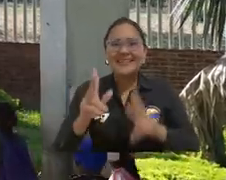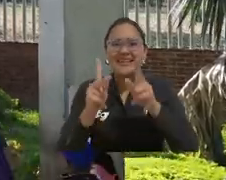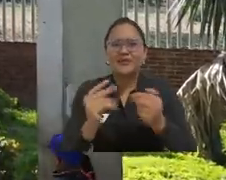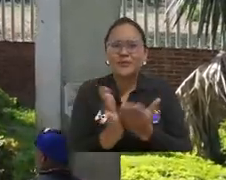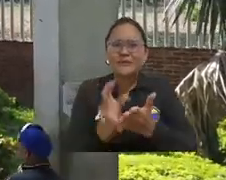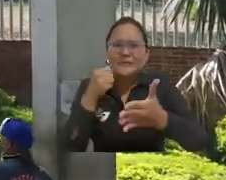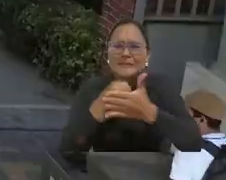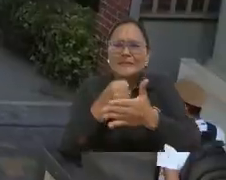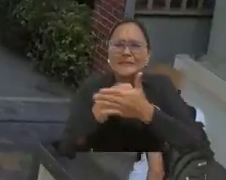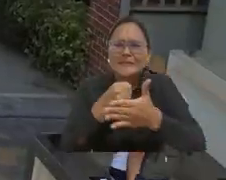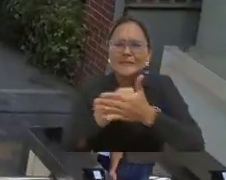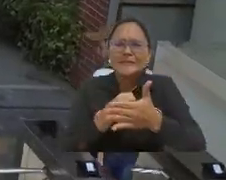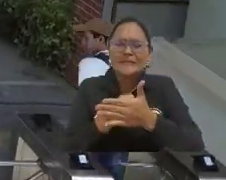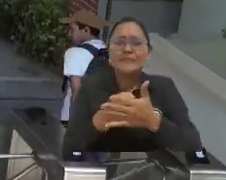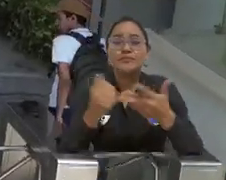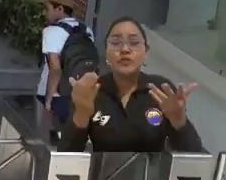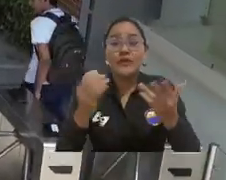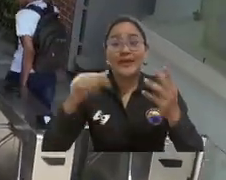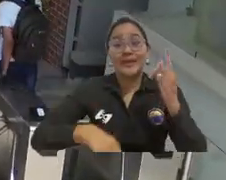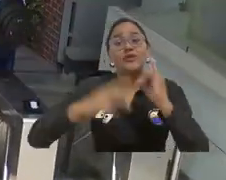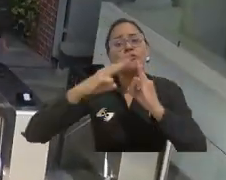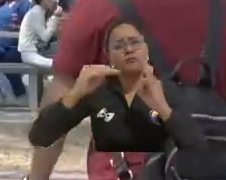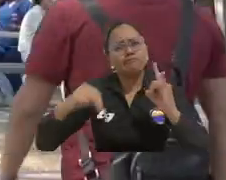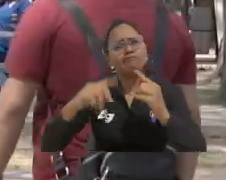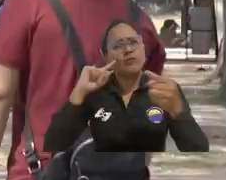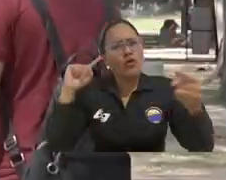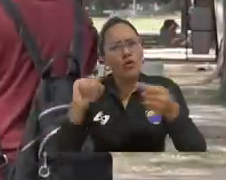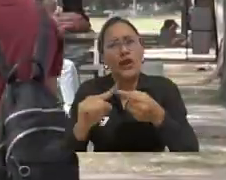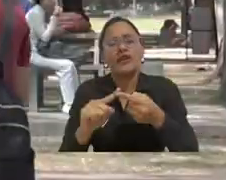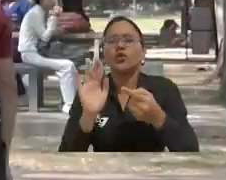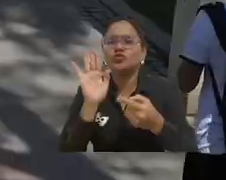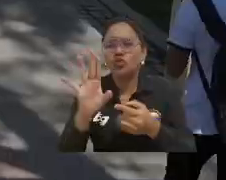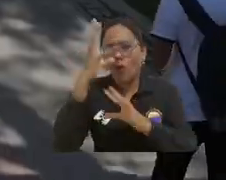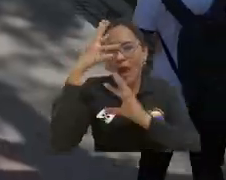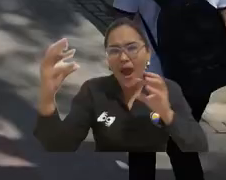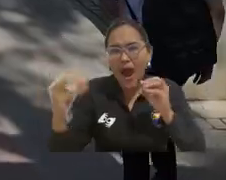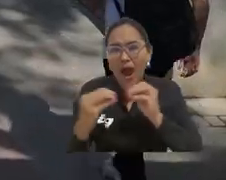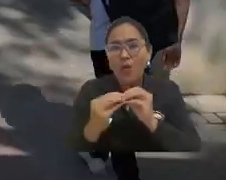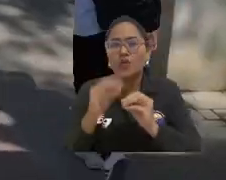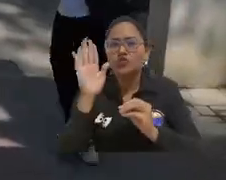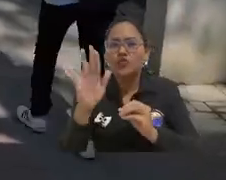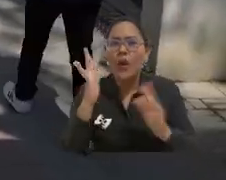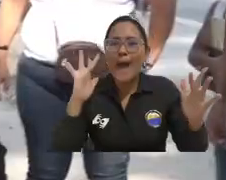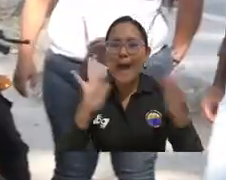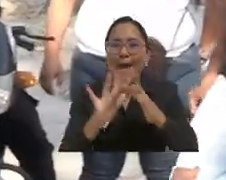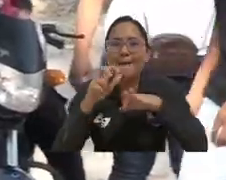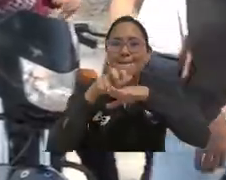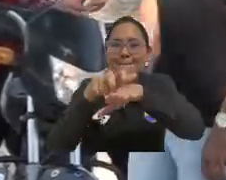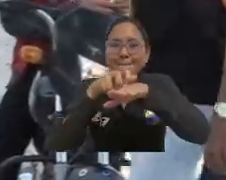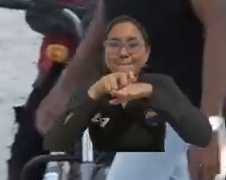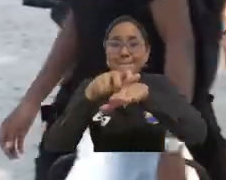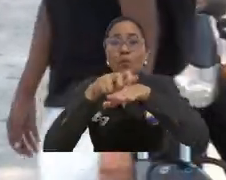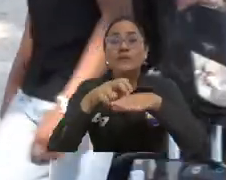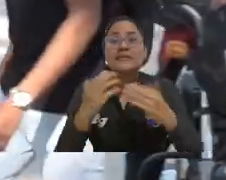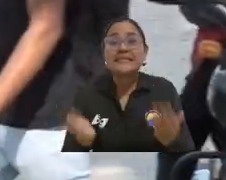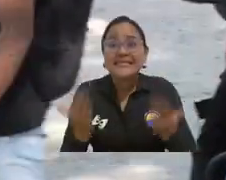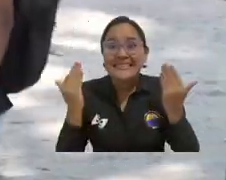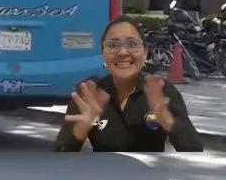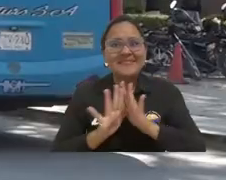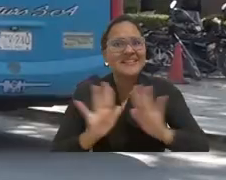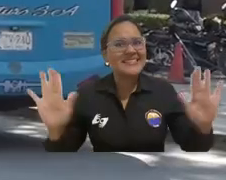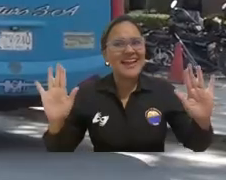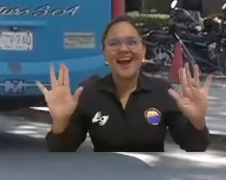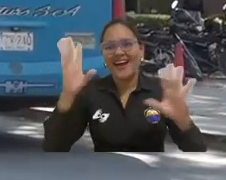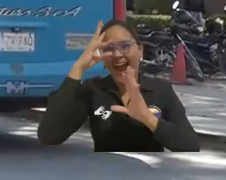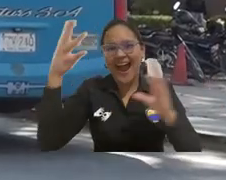La lucha incansable de los estudiantes de la Universidad del Magdalena por lograr acercamientos y acuerdos con el Sistema Estratégico de Transporte Público